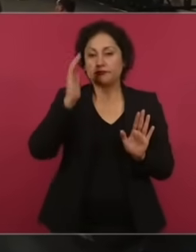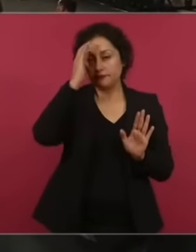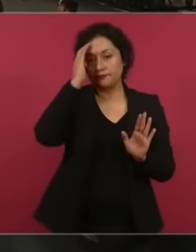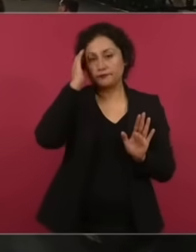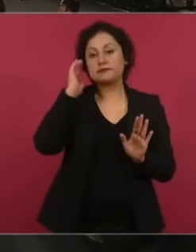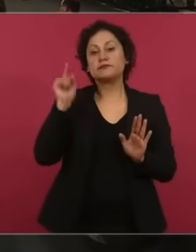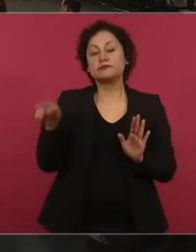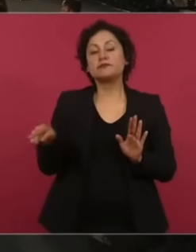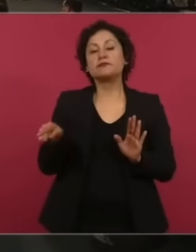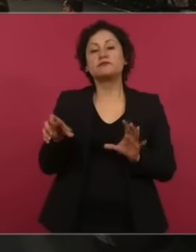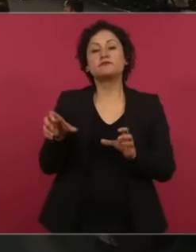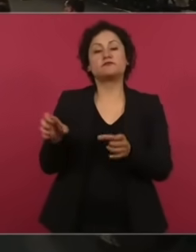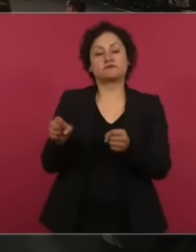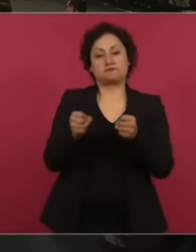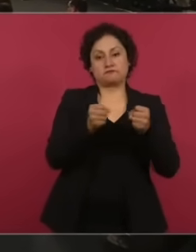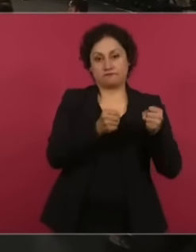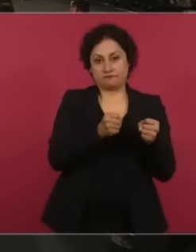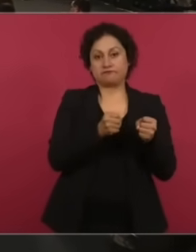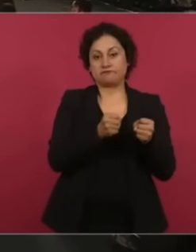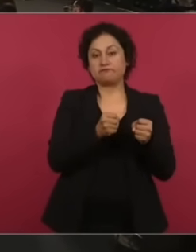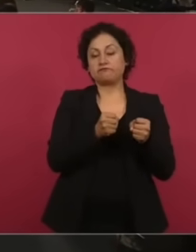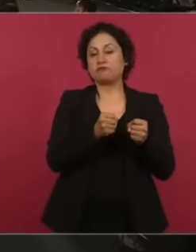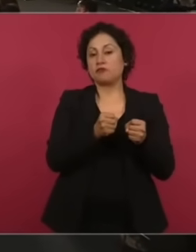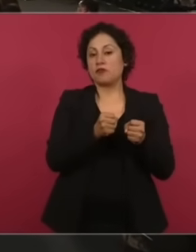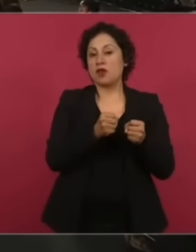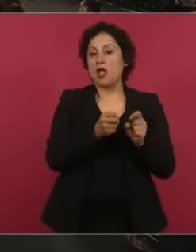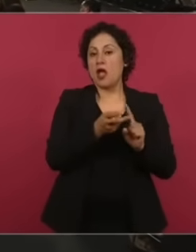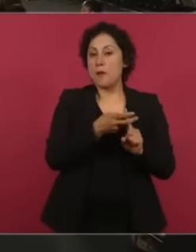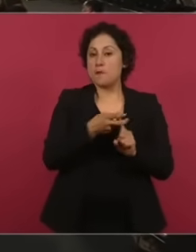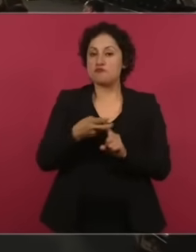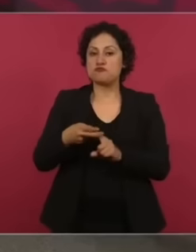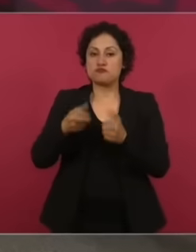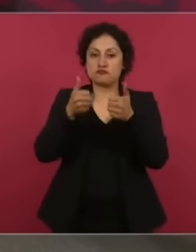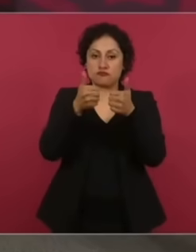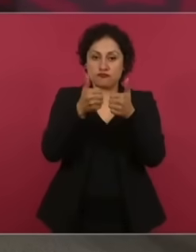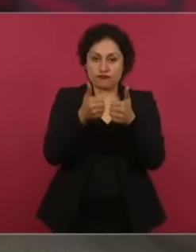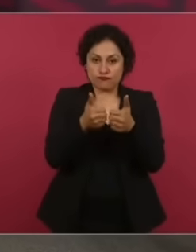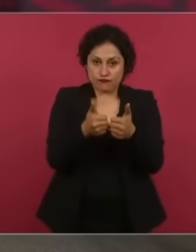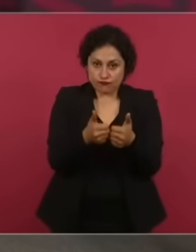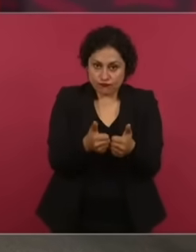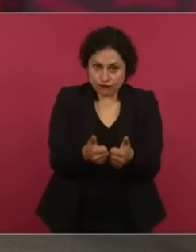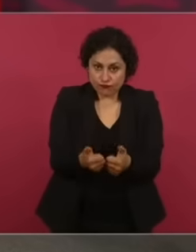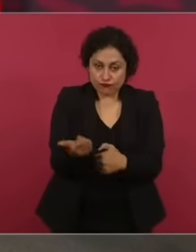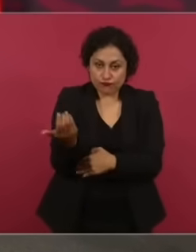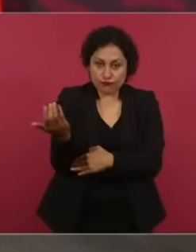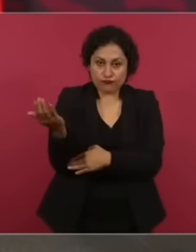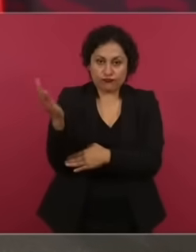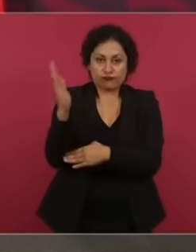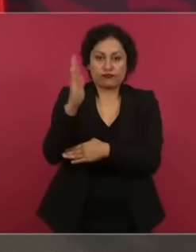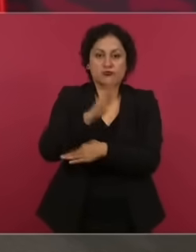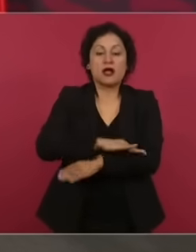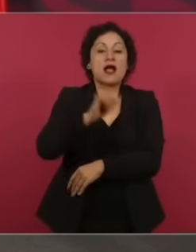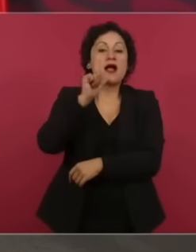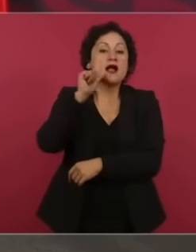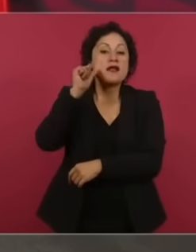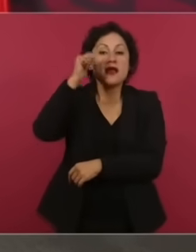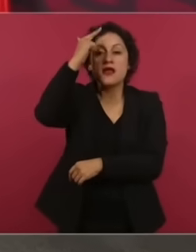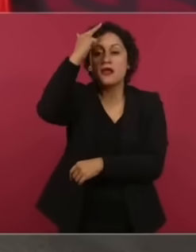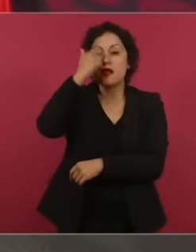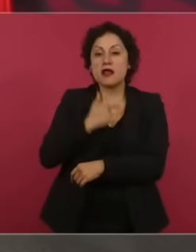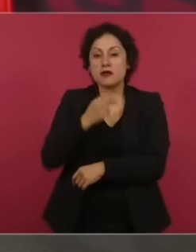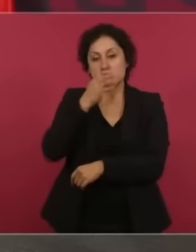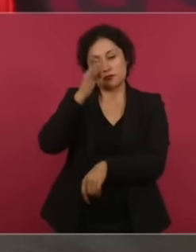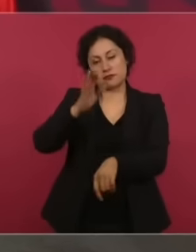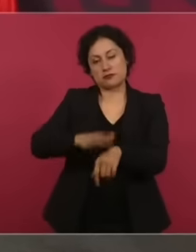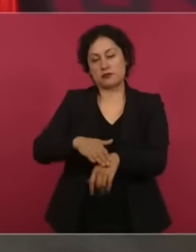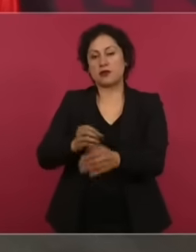la noche de ayer que los liberaron. Estuve pendiente, aprovecho para decirle a la gente